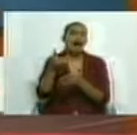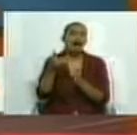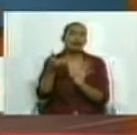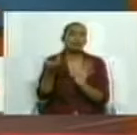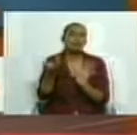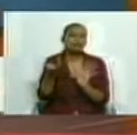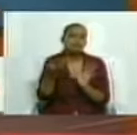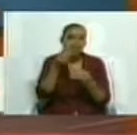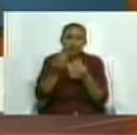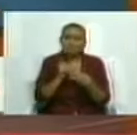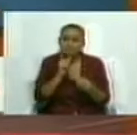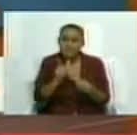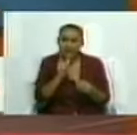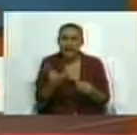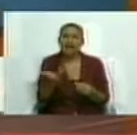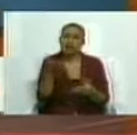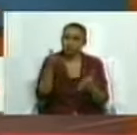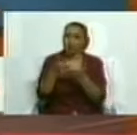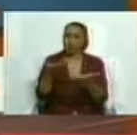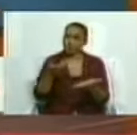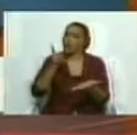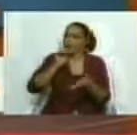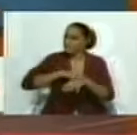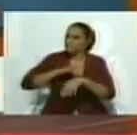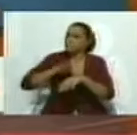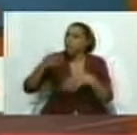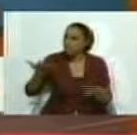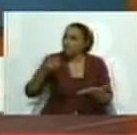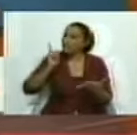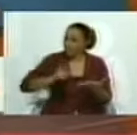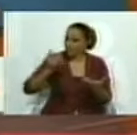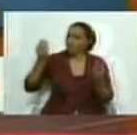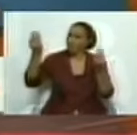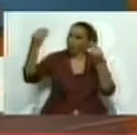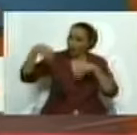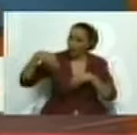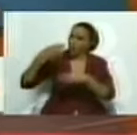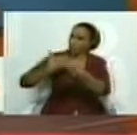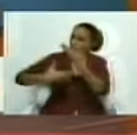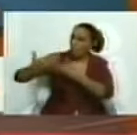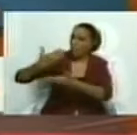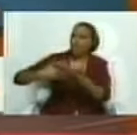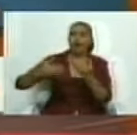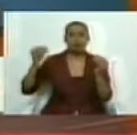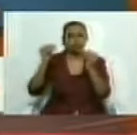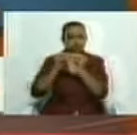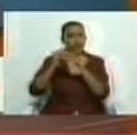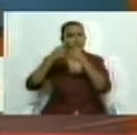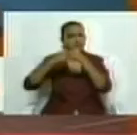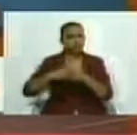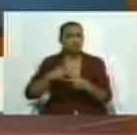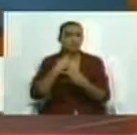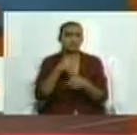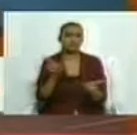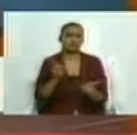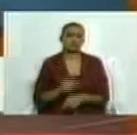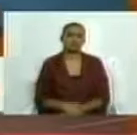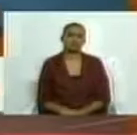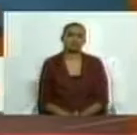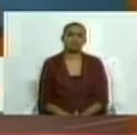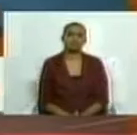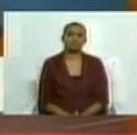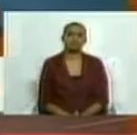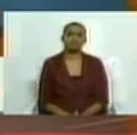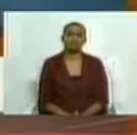cooperación tanto judicial como policial esto nos impide solicitar asistencia en materia penal para investigar las actividades de